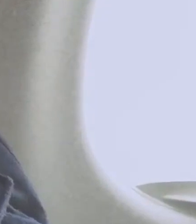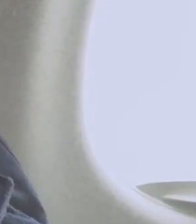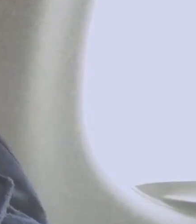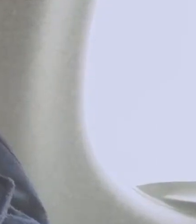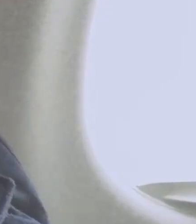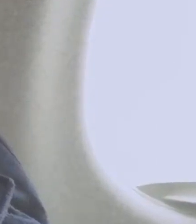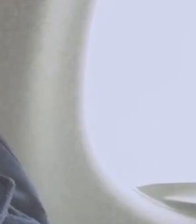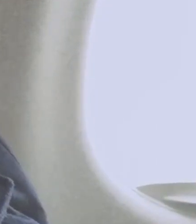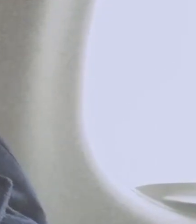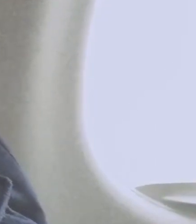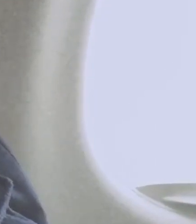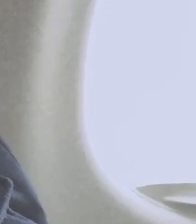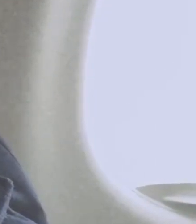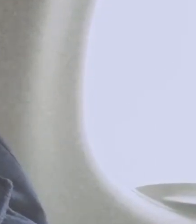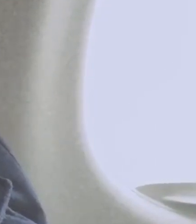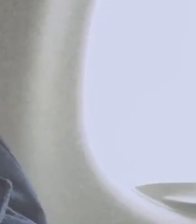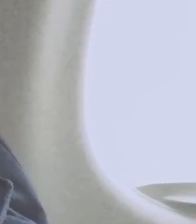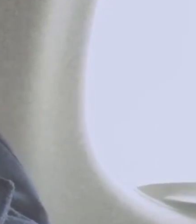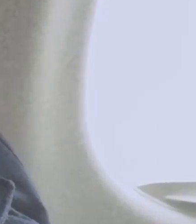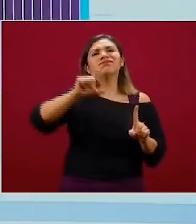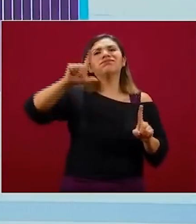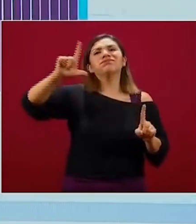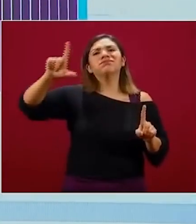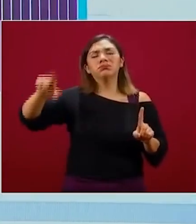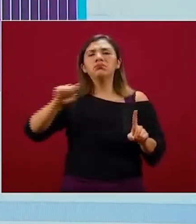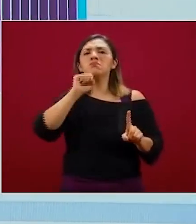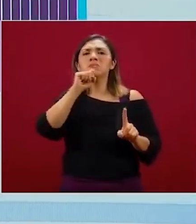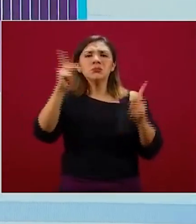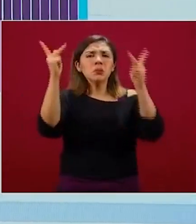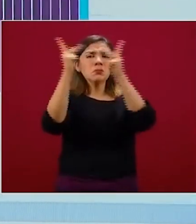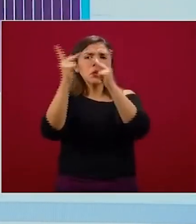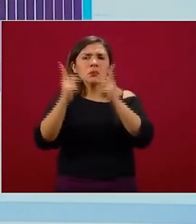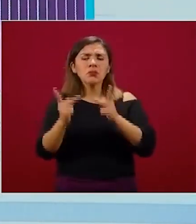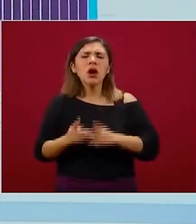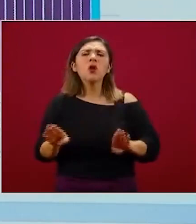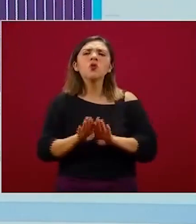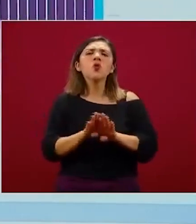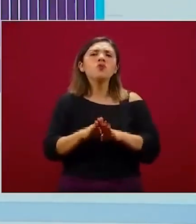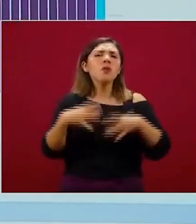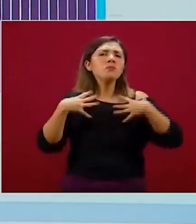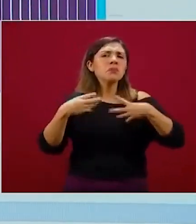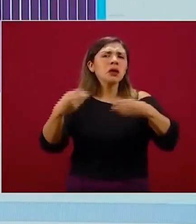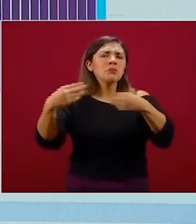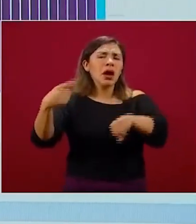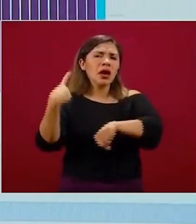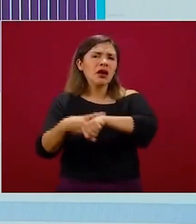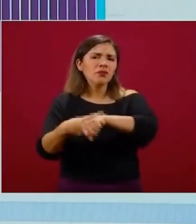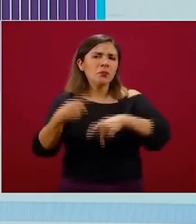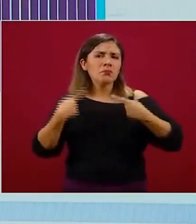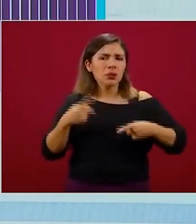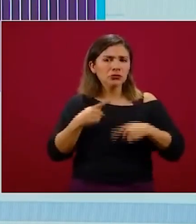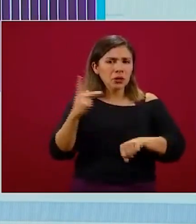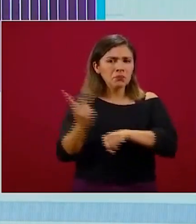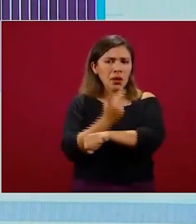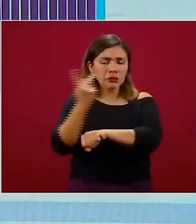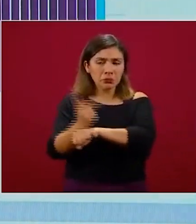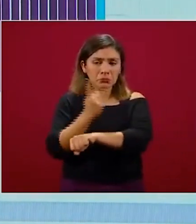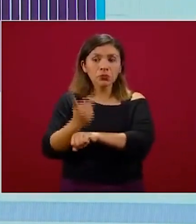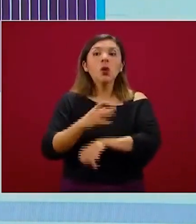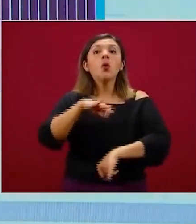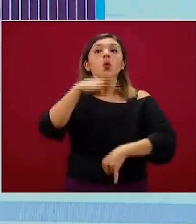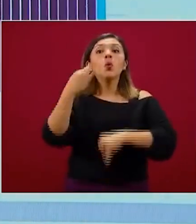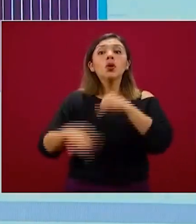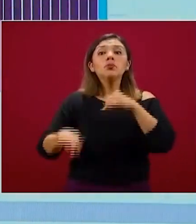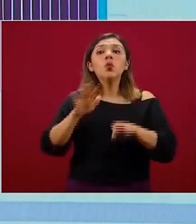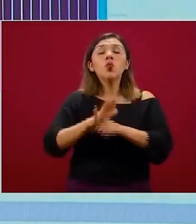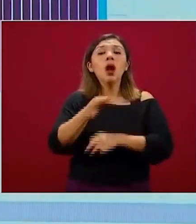porque hay gente muy irresponsable. Recordar que el subsecretario de Prevención y Promoción de la Salud, Hugo López-Gatell, visualizaba el